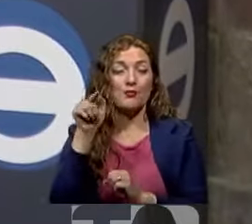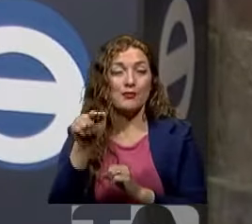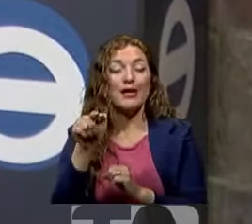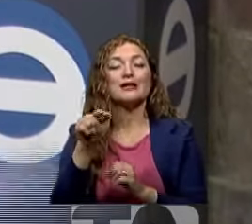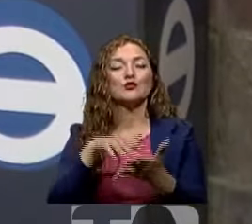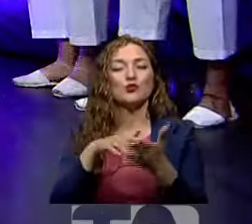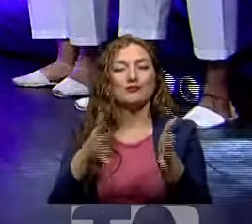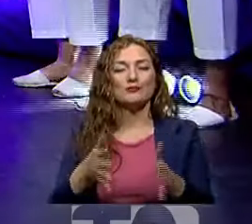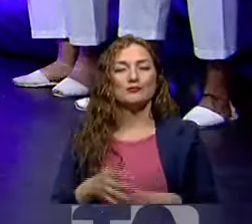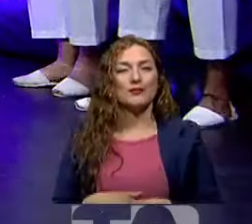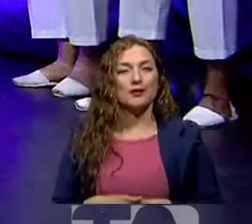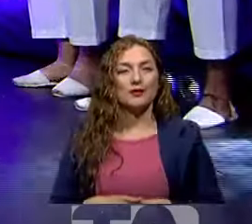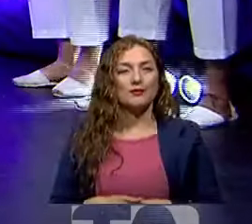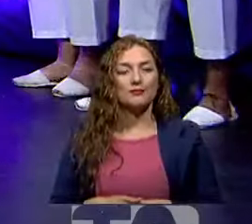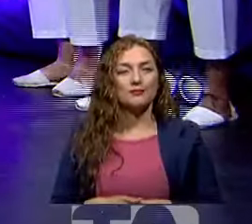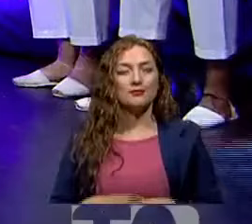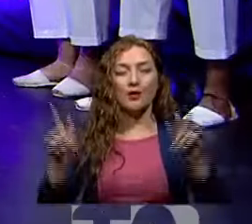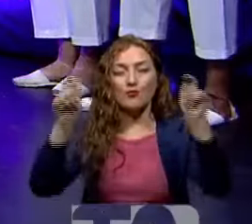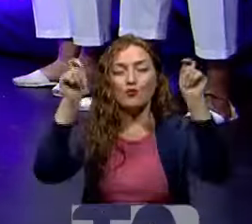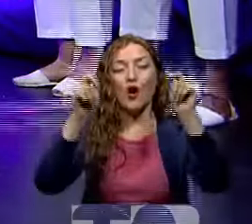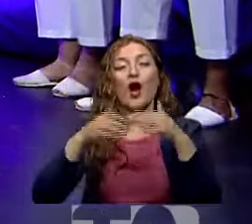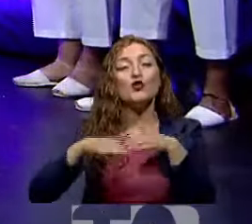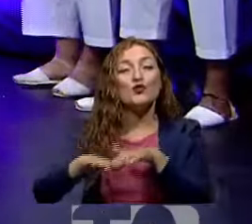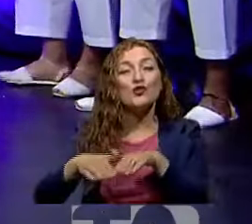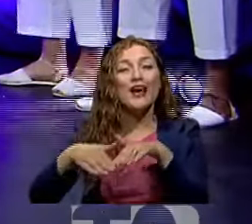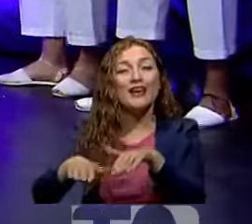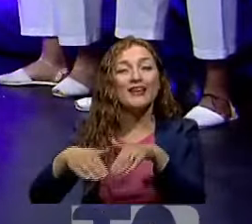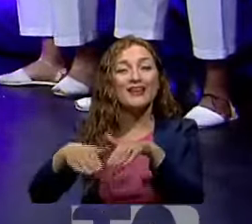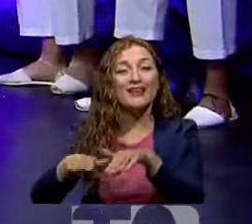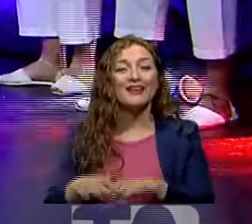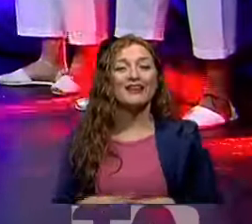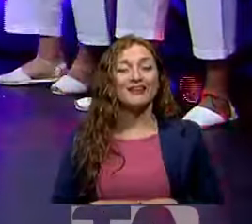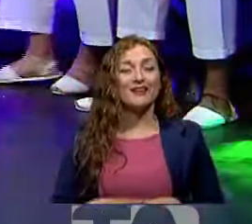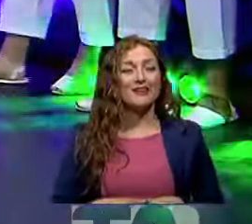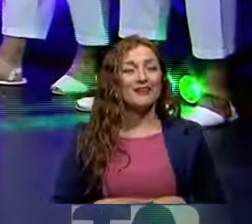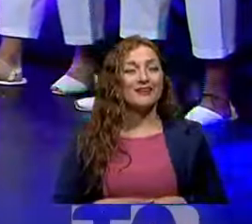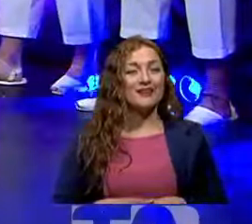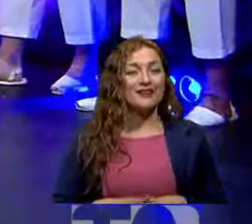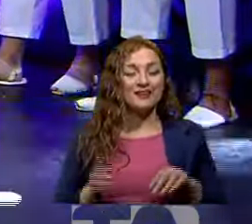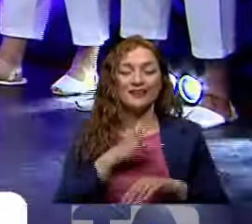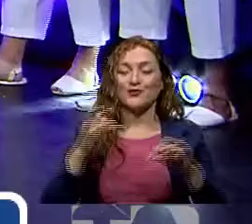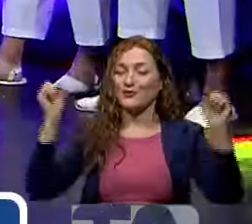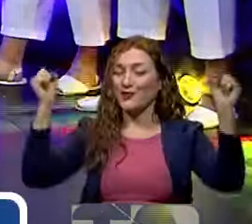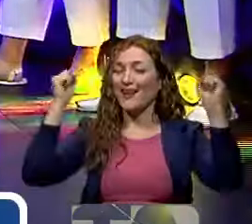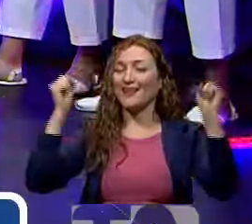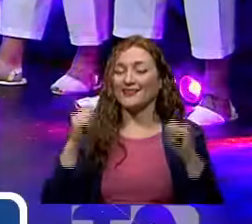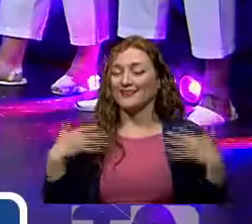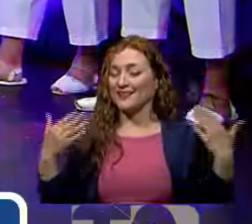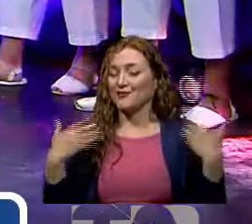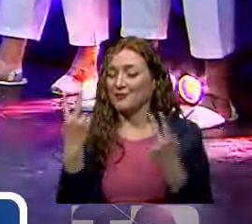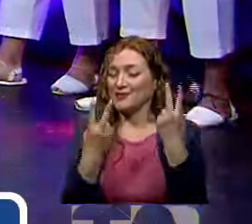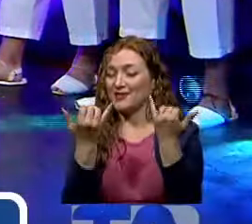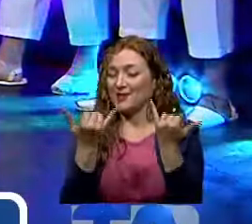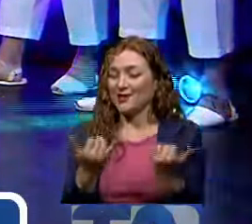estudiantes. ¡Y que viva Tuntaqui! Con mucha alegría nos visitan hoy para invitarnos a